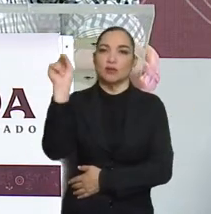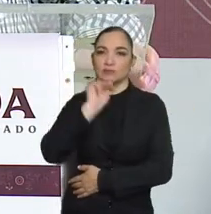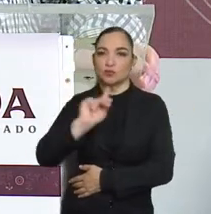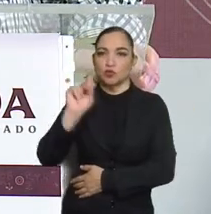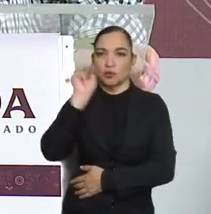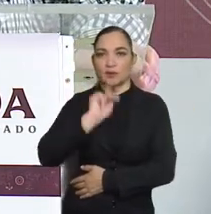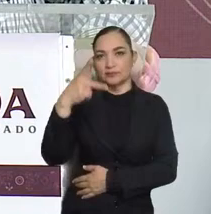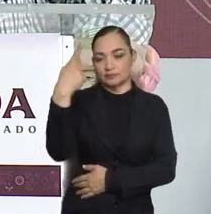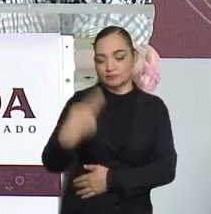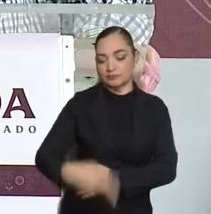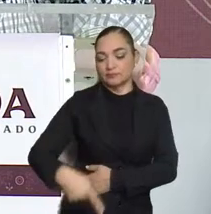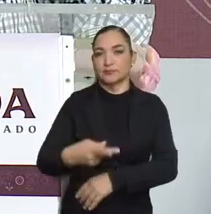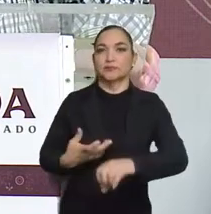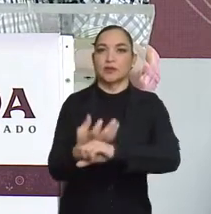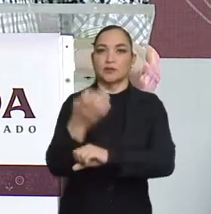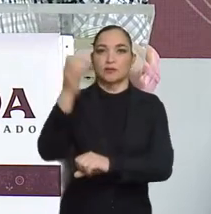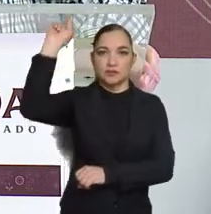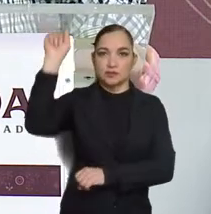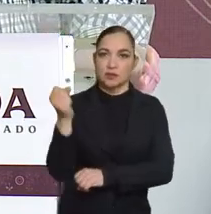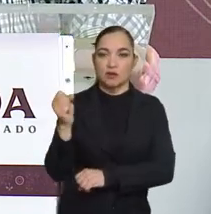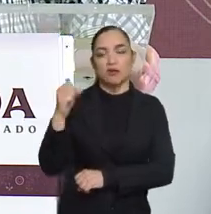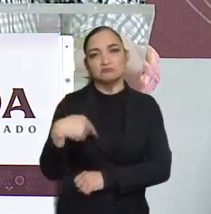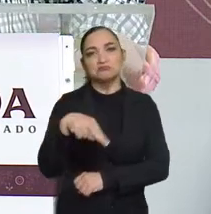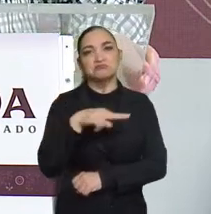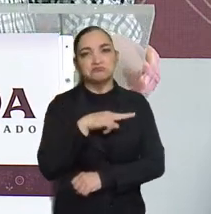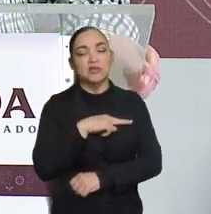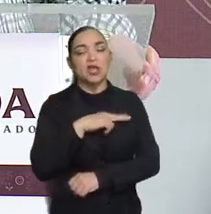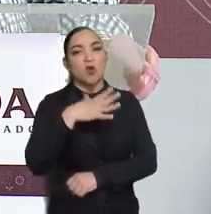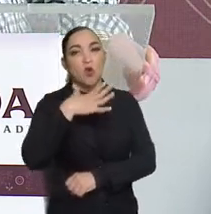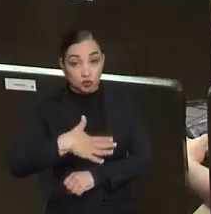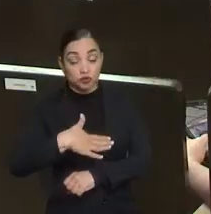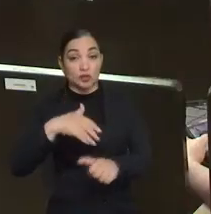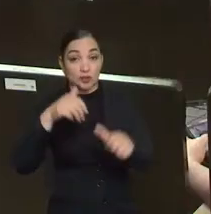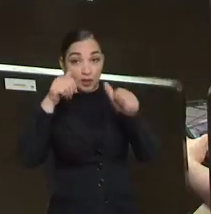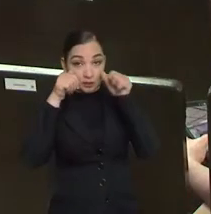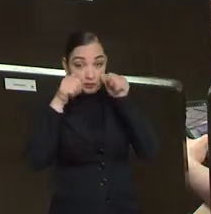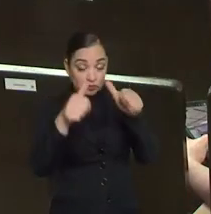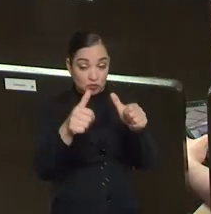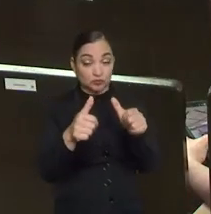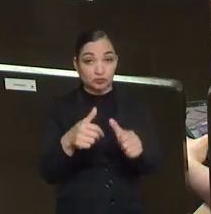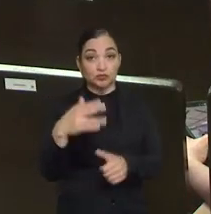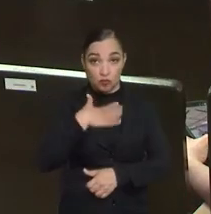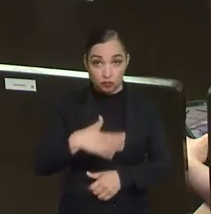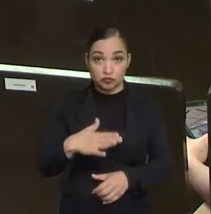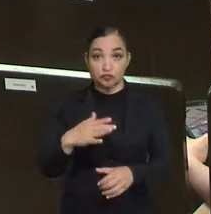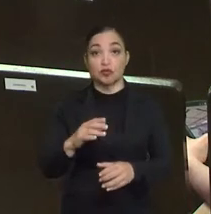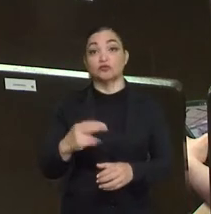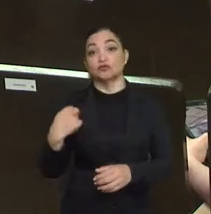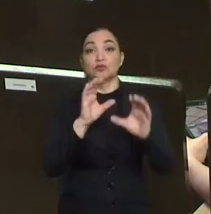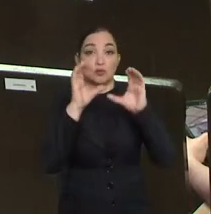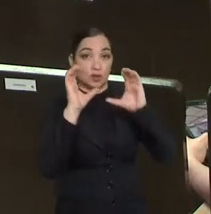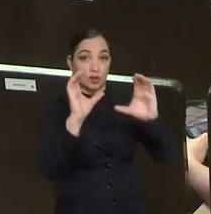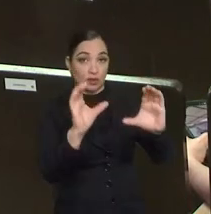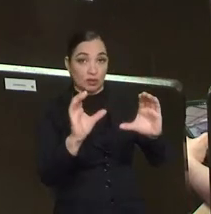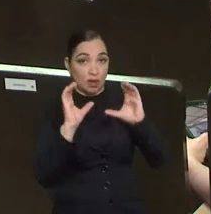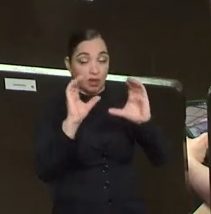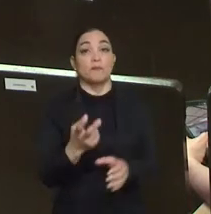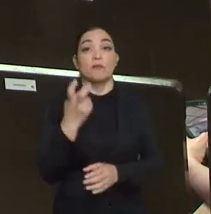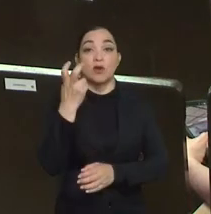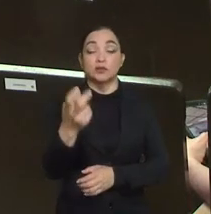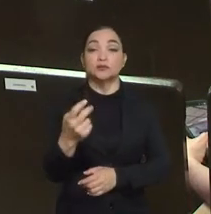toda nuestra atención y cuidado. No dejamos de estar atentas